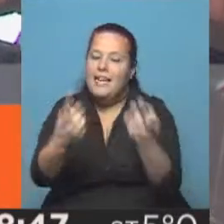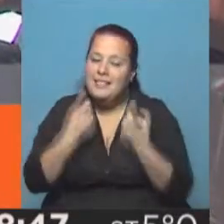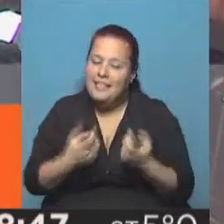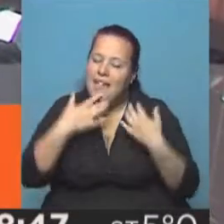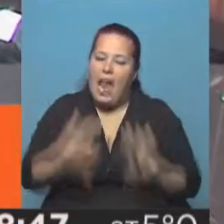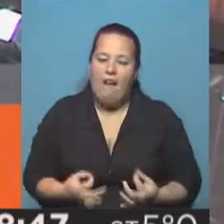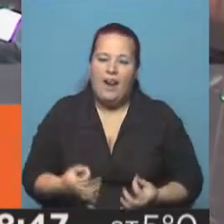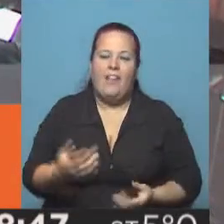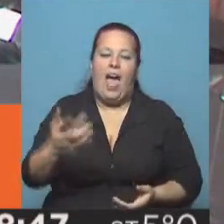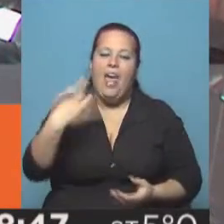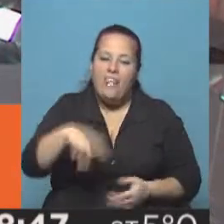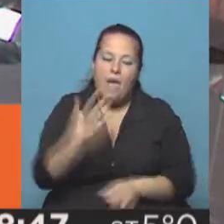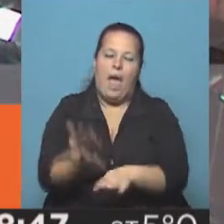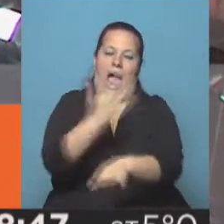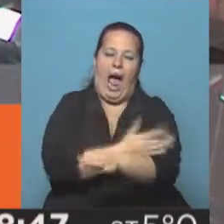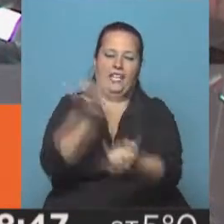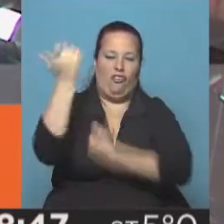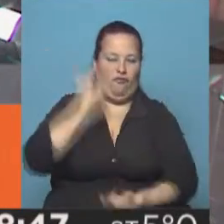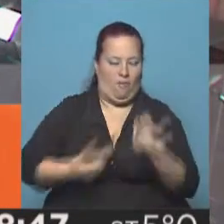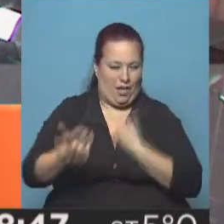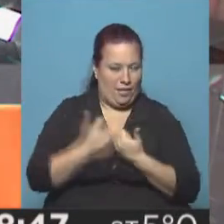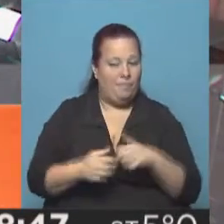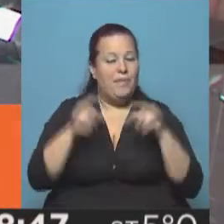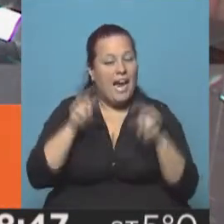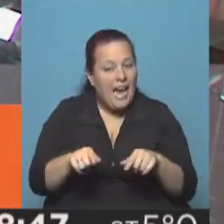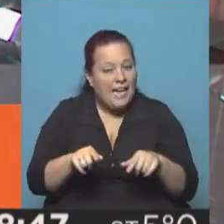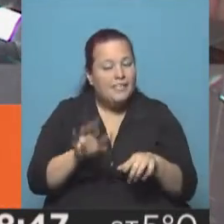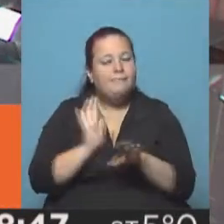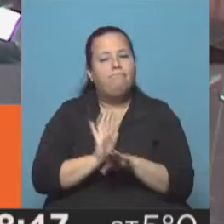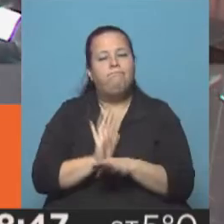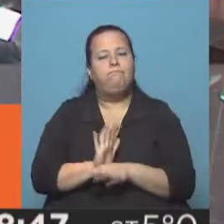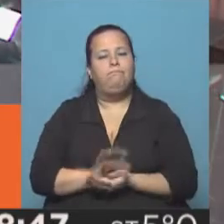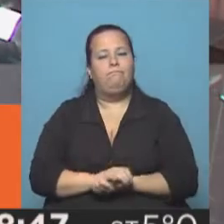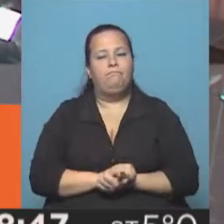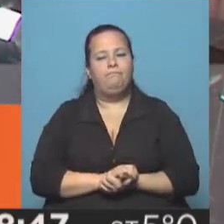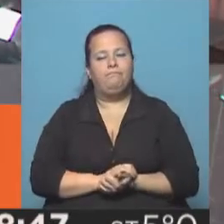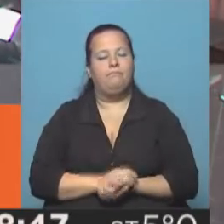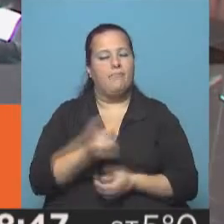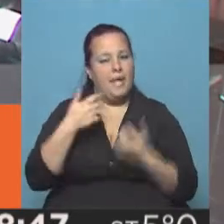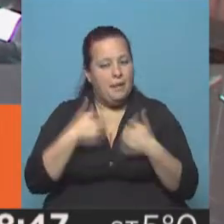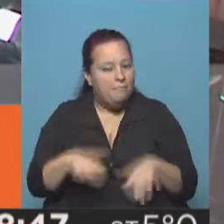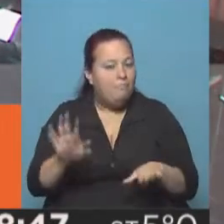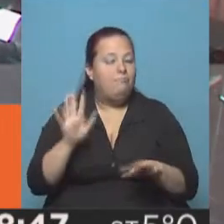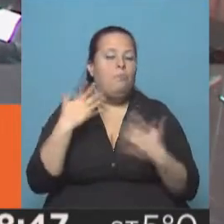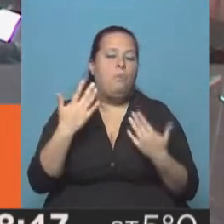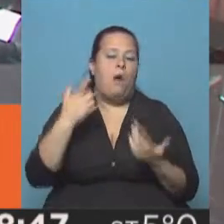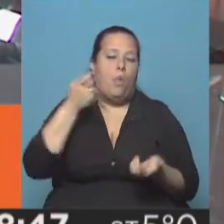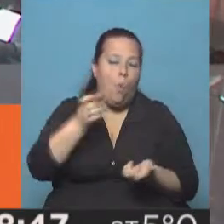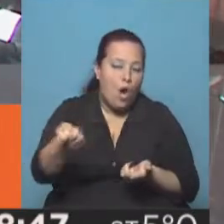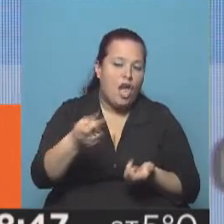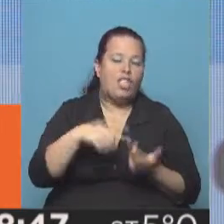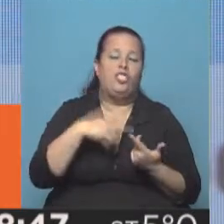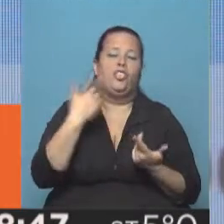verdad que tendríamos que haber tenido la información digamos abre posibilidades de judicialización